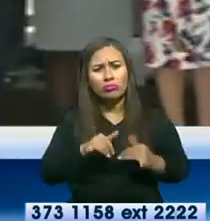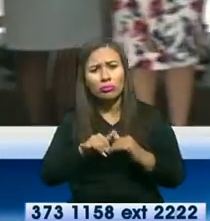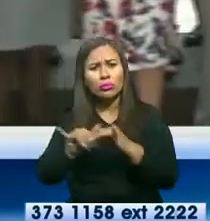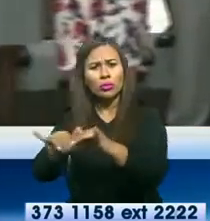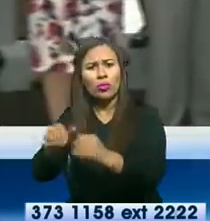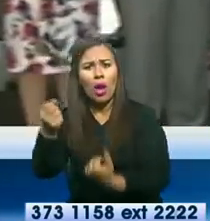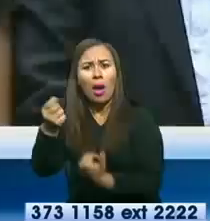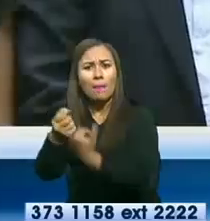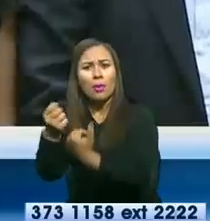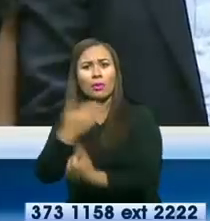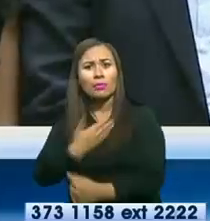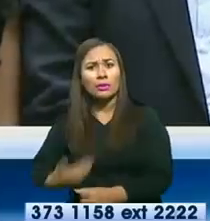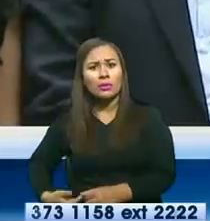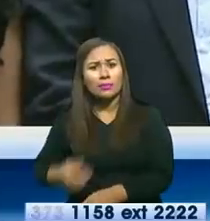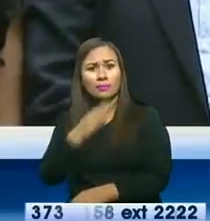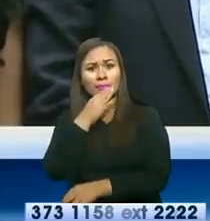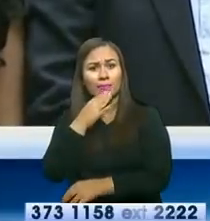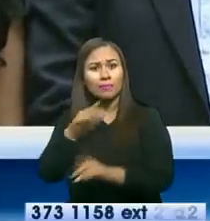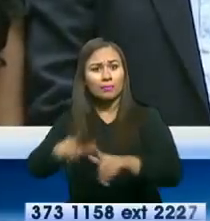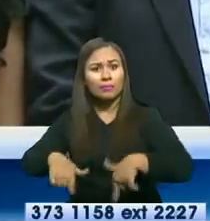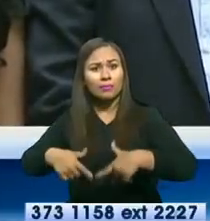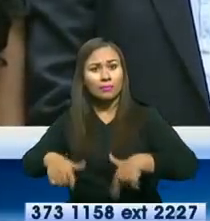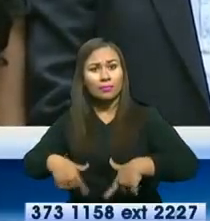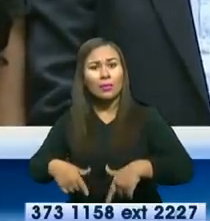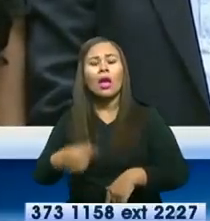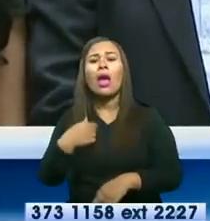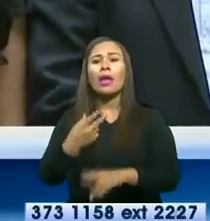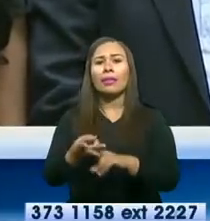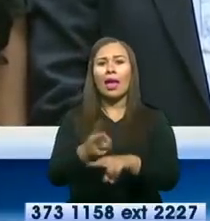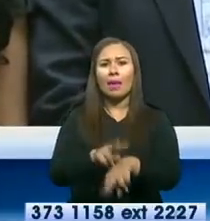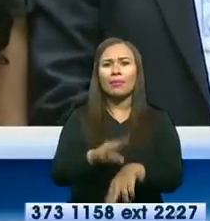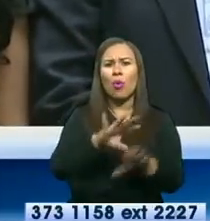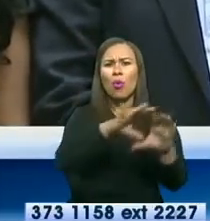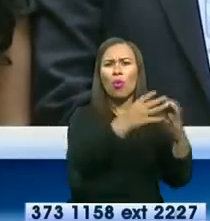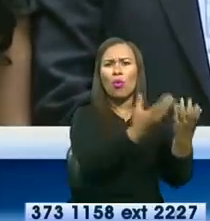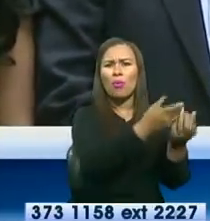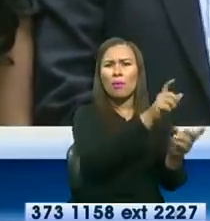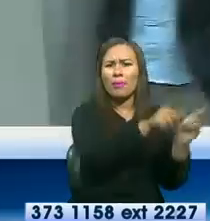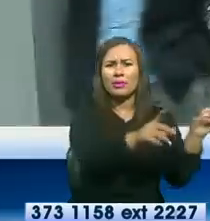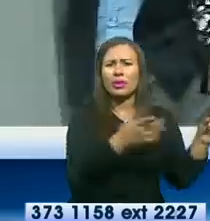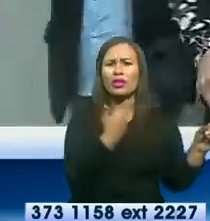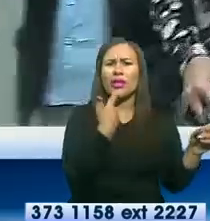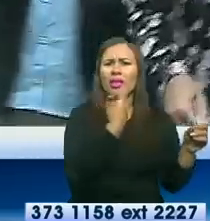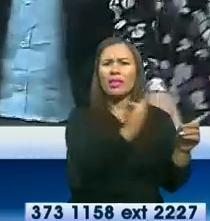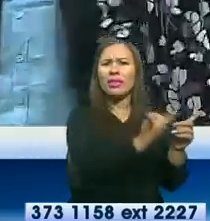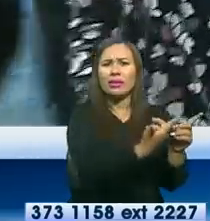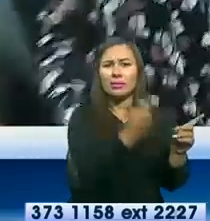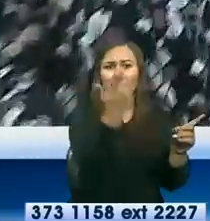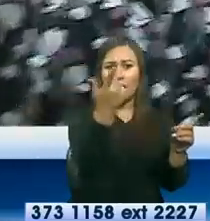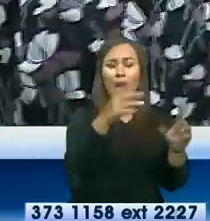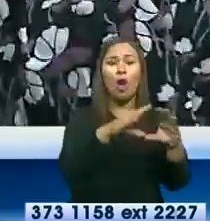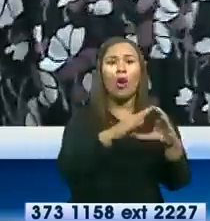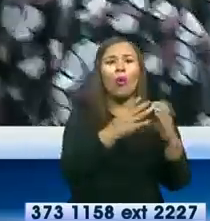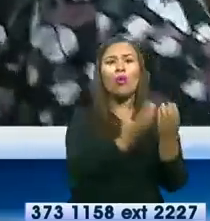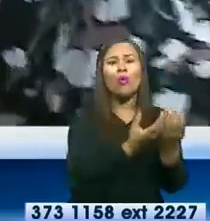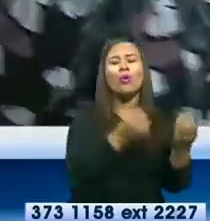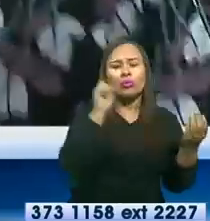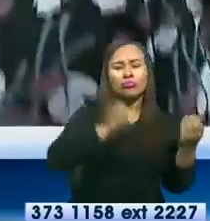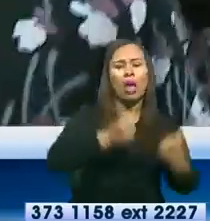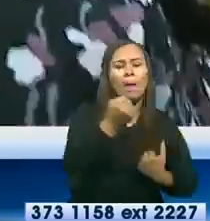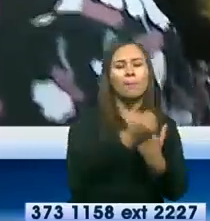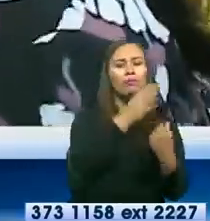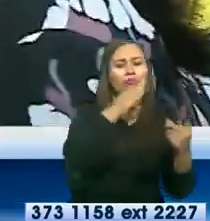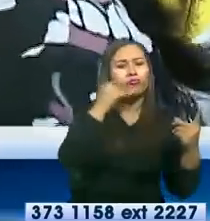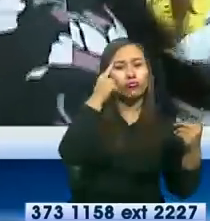popular. Esto luego de la acción de protección presentada por un grupo de asambleístas del ala correísta en contra de su designación